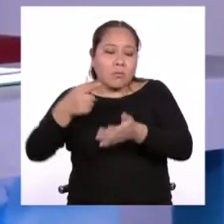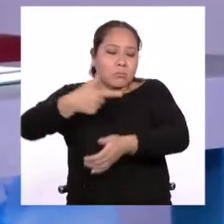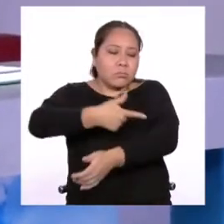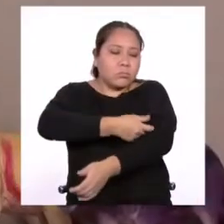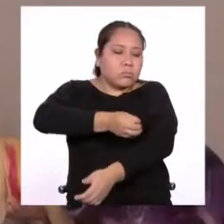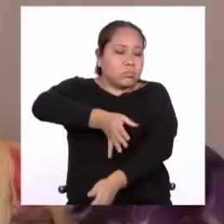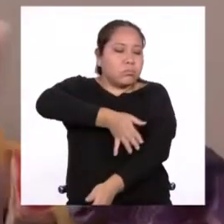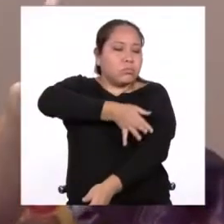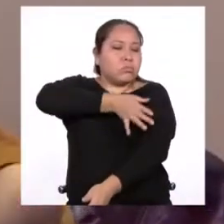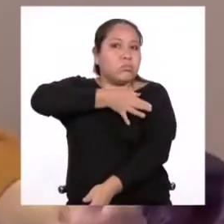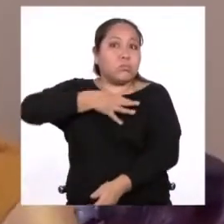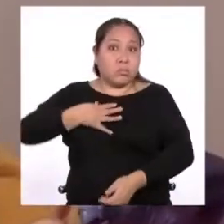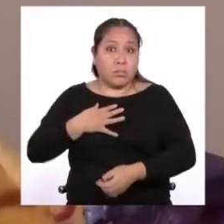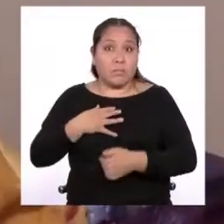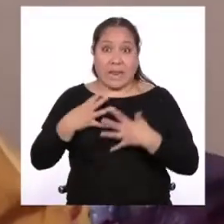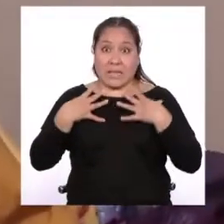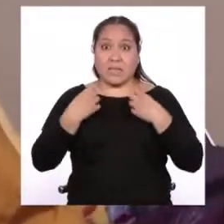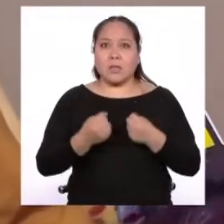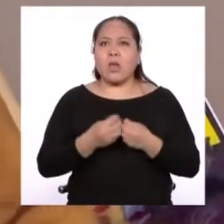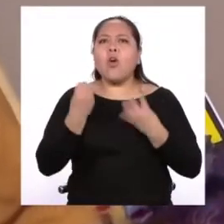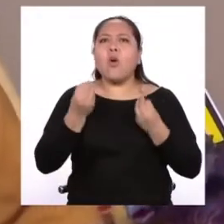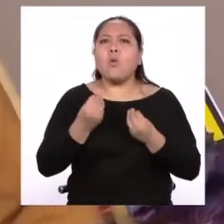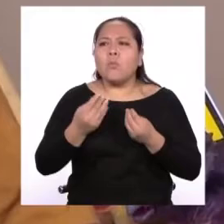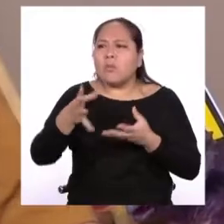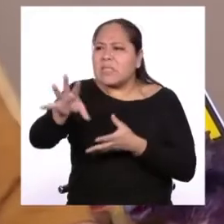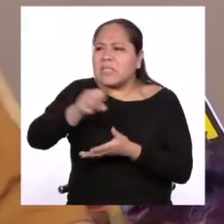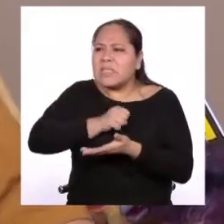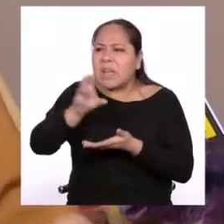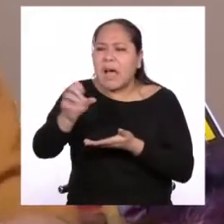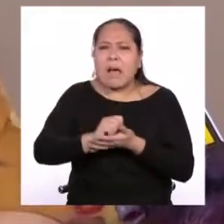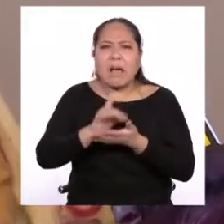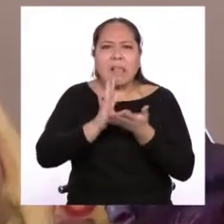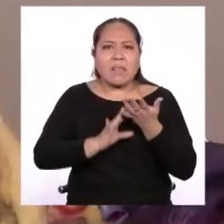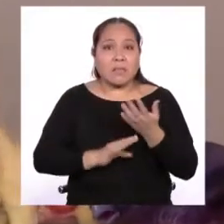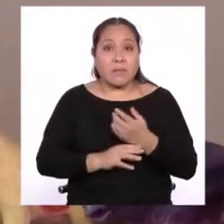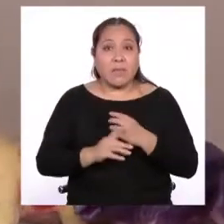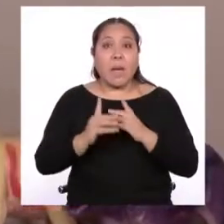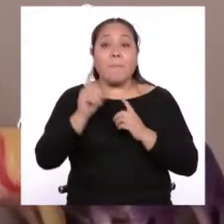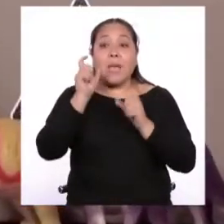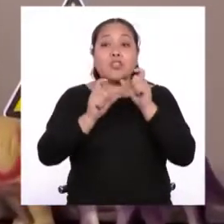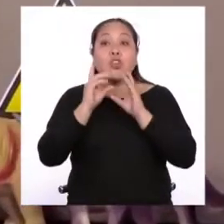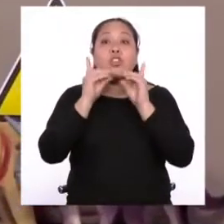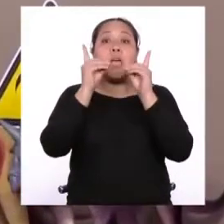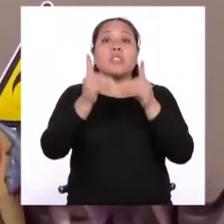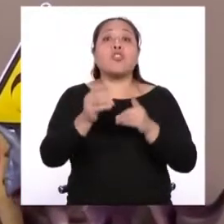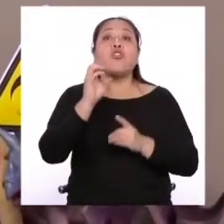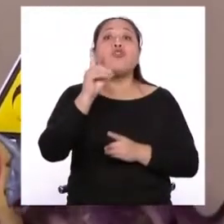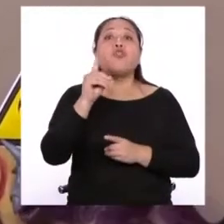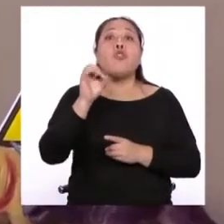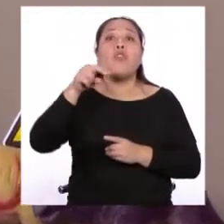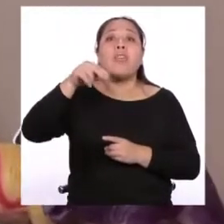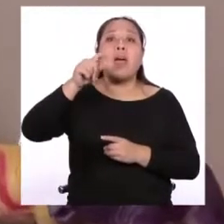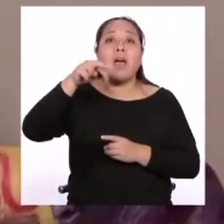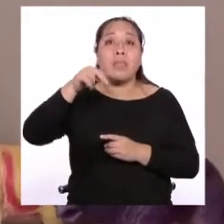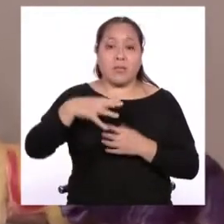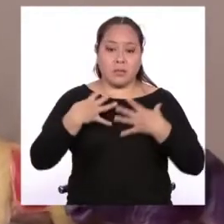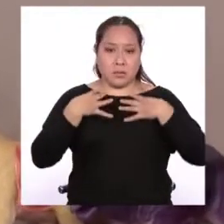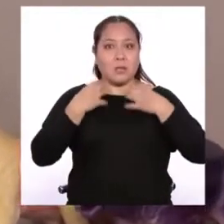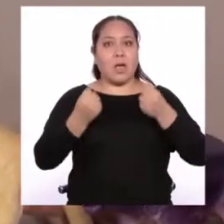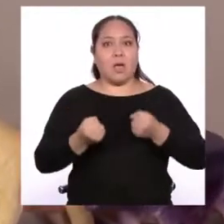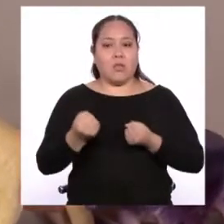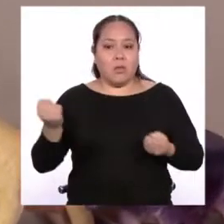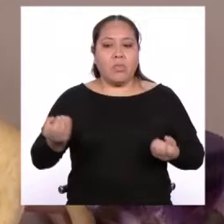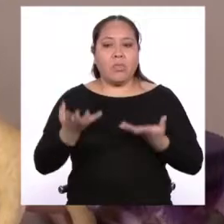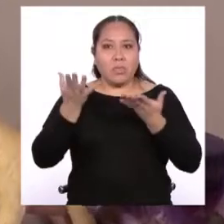estables. ¡Wow! ¿Y cómo obtienen la sangre? Los donantes, que han de ser personas que gocen de buena salud, proporcionan